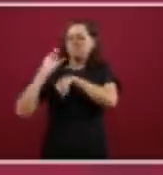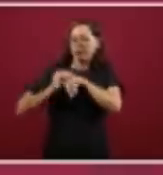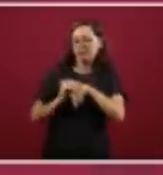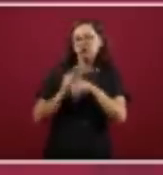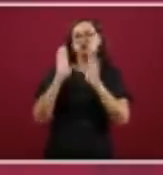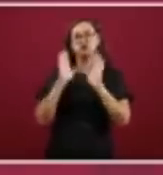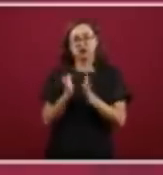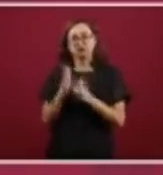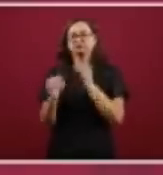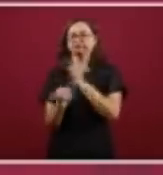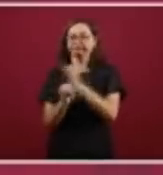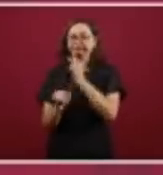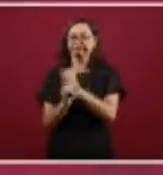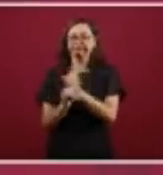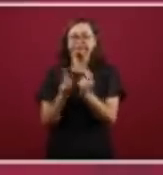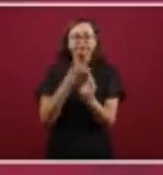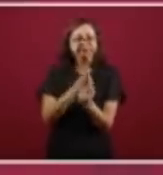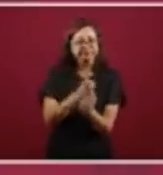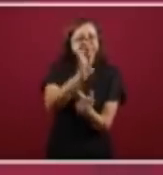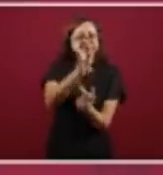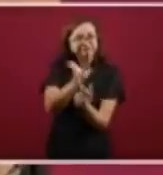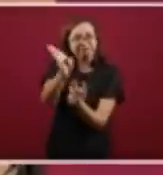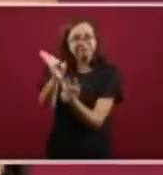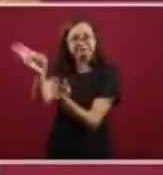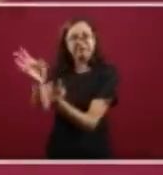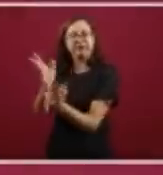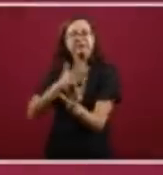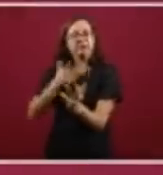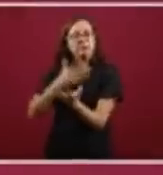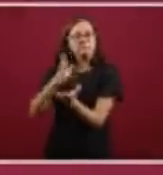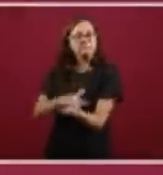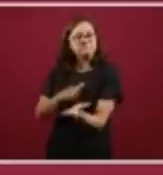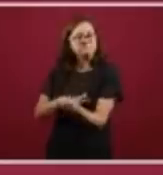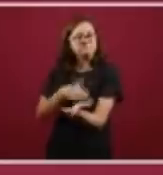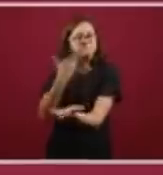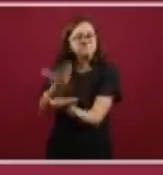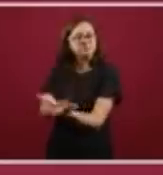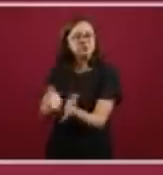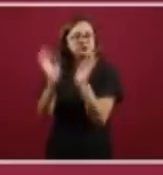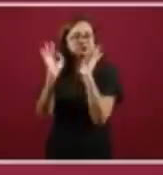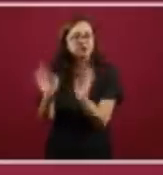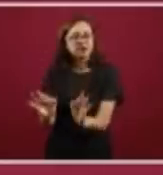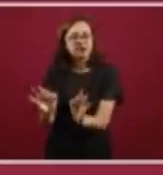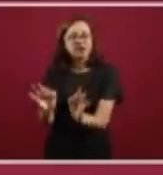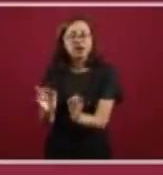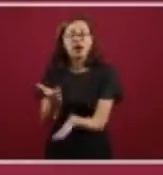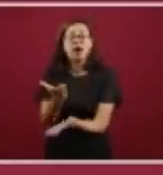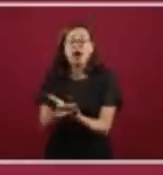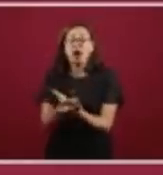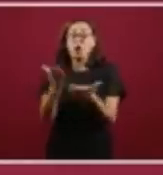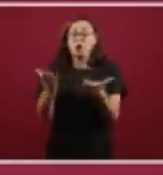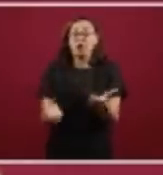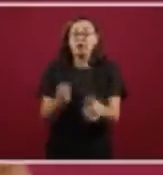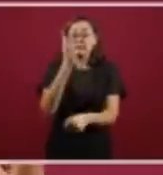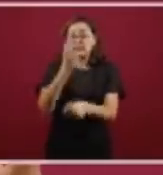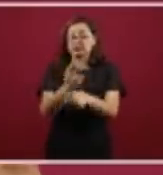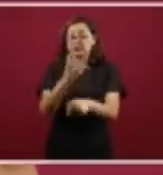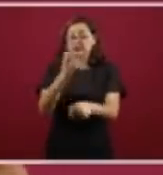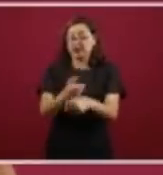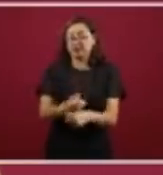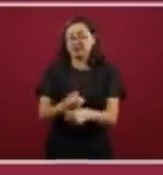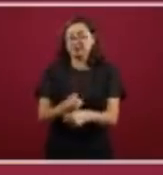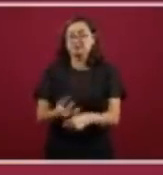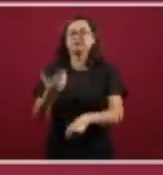concesión. Ya tenemos por escrito la concesión. Y ahora ya estamos en